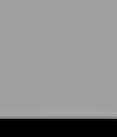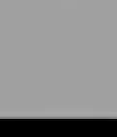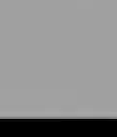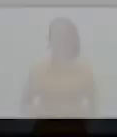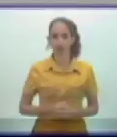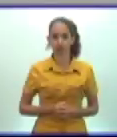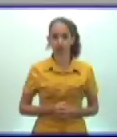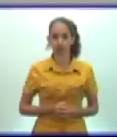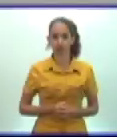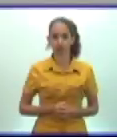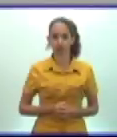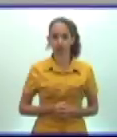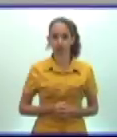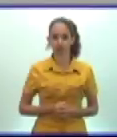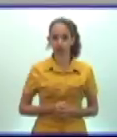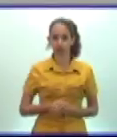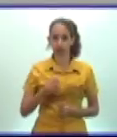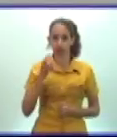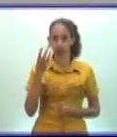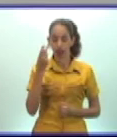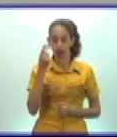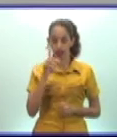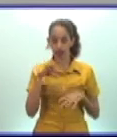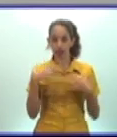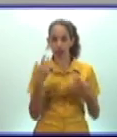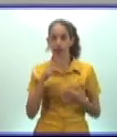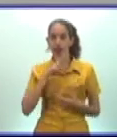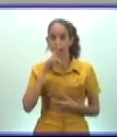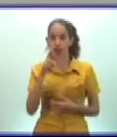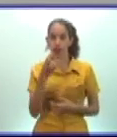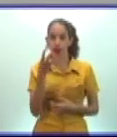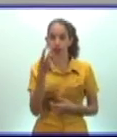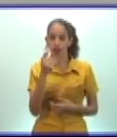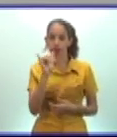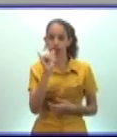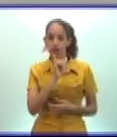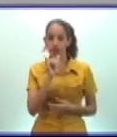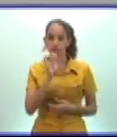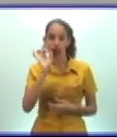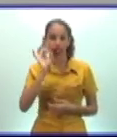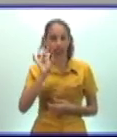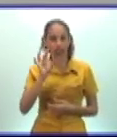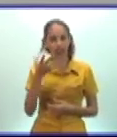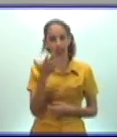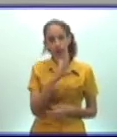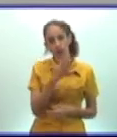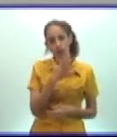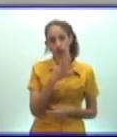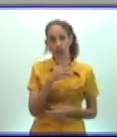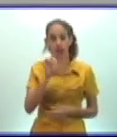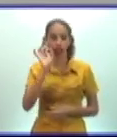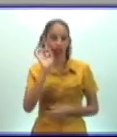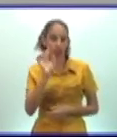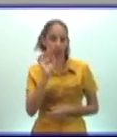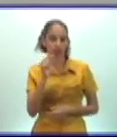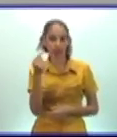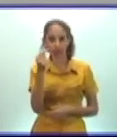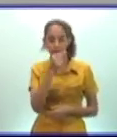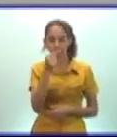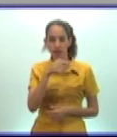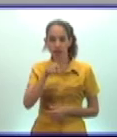¿7,5 entre 0,5 es igual a 15? Aproximadamente 15 menos 14,1